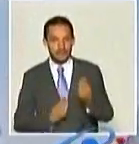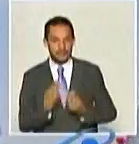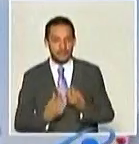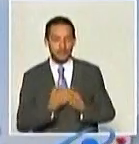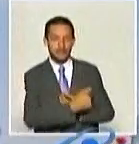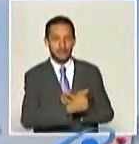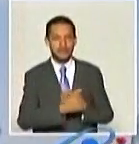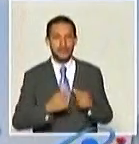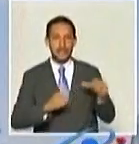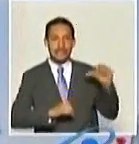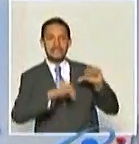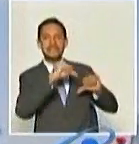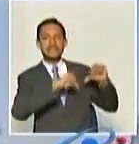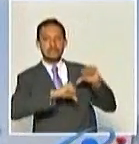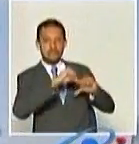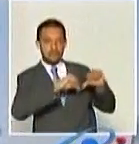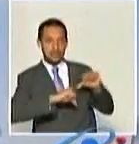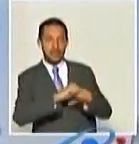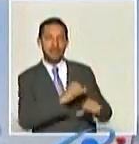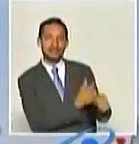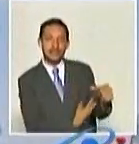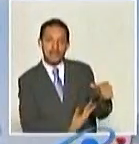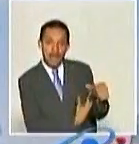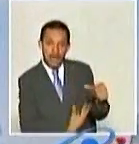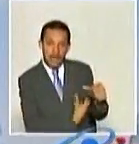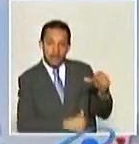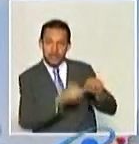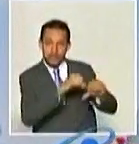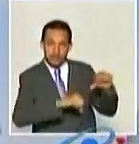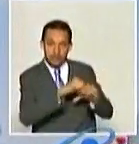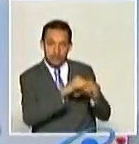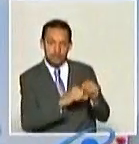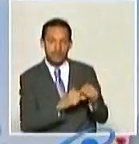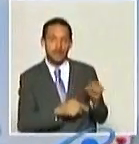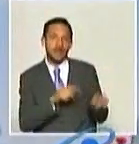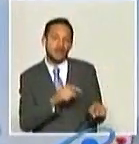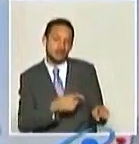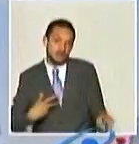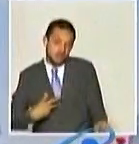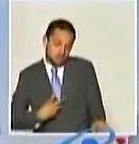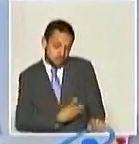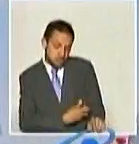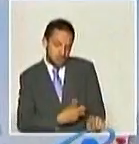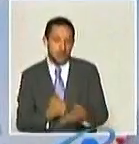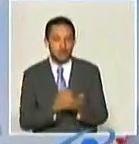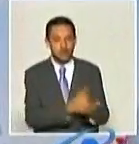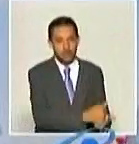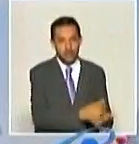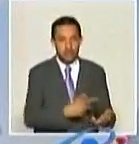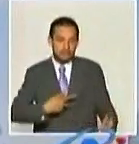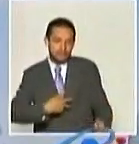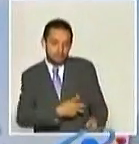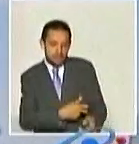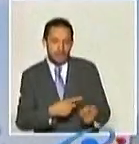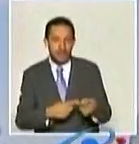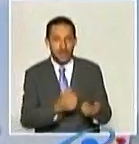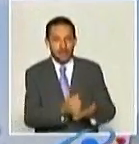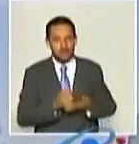enlaces químicos a nivel sanguíneo y son antiinflamatorios, como lo decía el doctor Cárdenas,